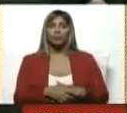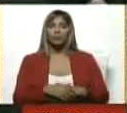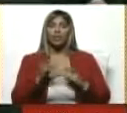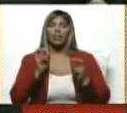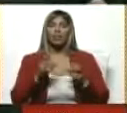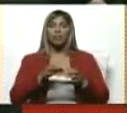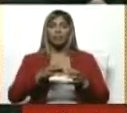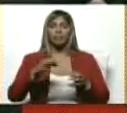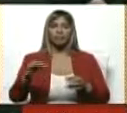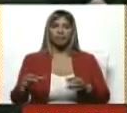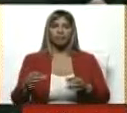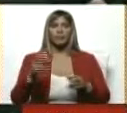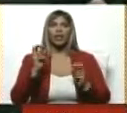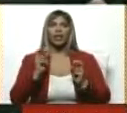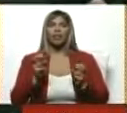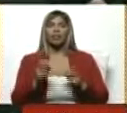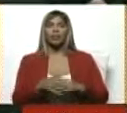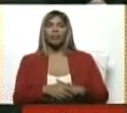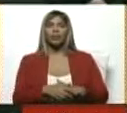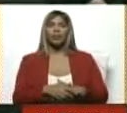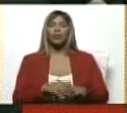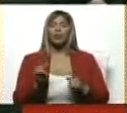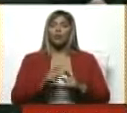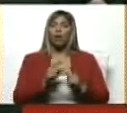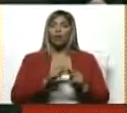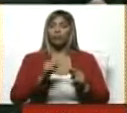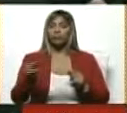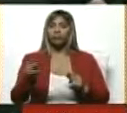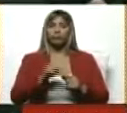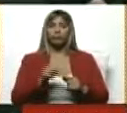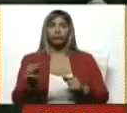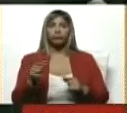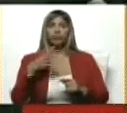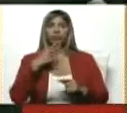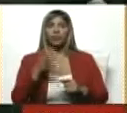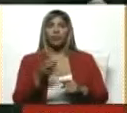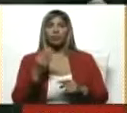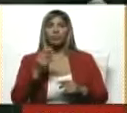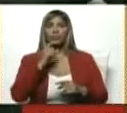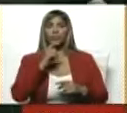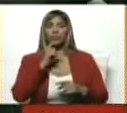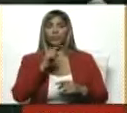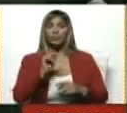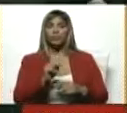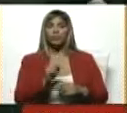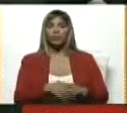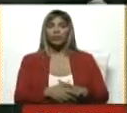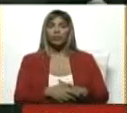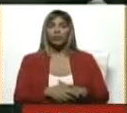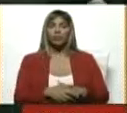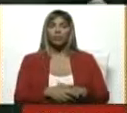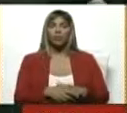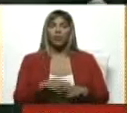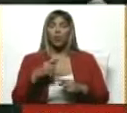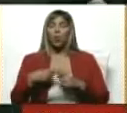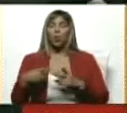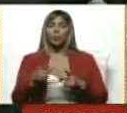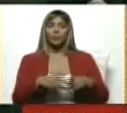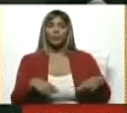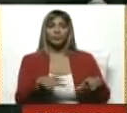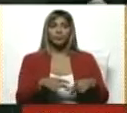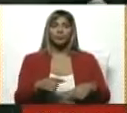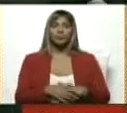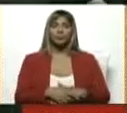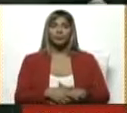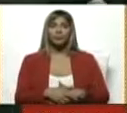de distancia, por temas de desplazamientos, últimamente ha sido muy difícil para ellos encontrarse en otros escenarios